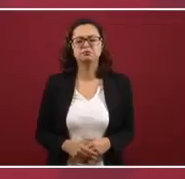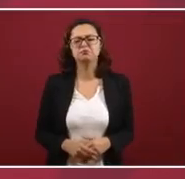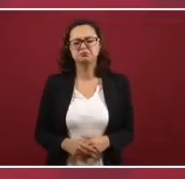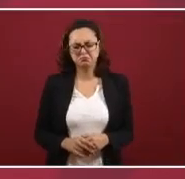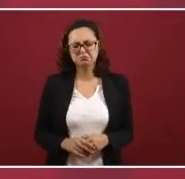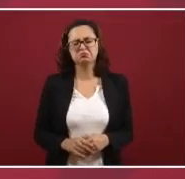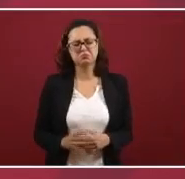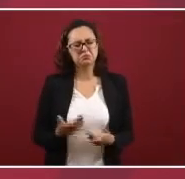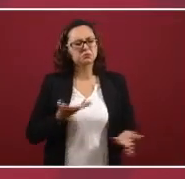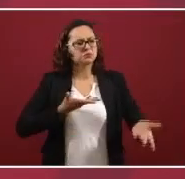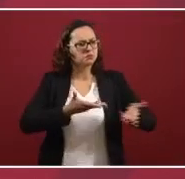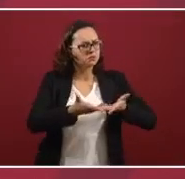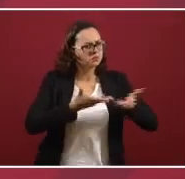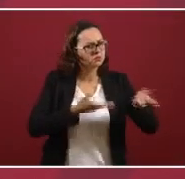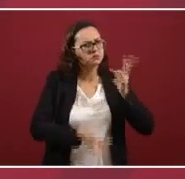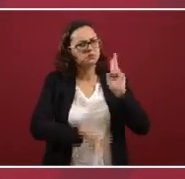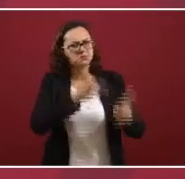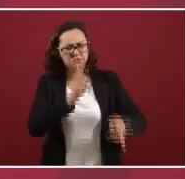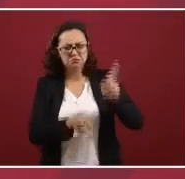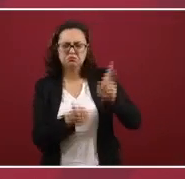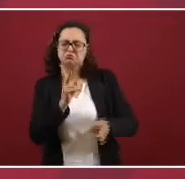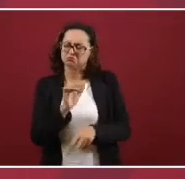cooperación y hemos